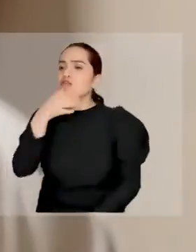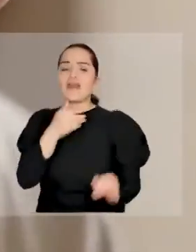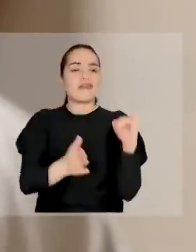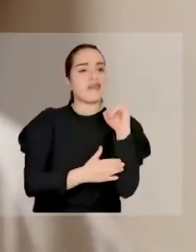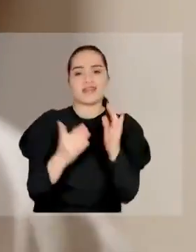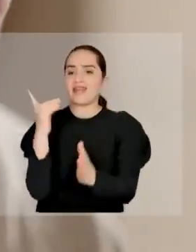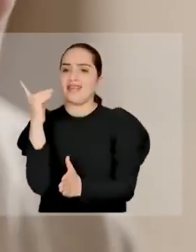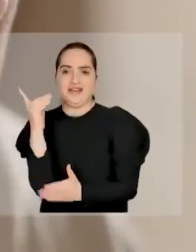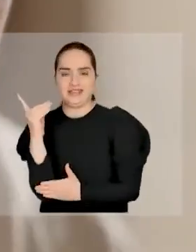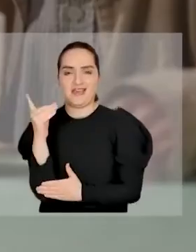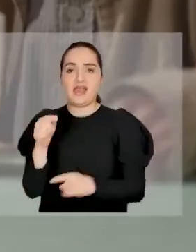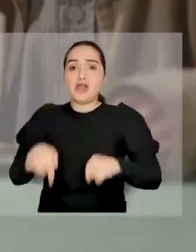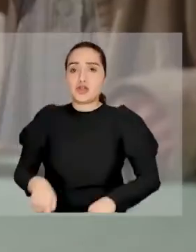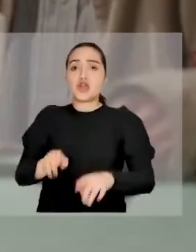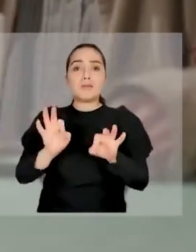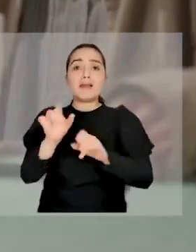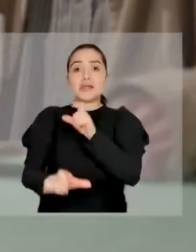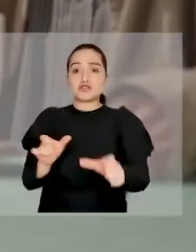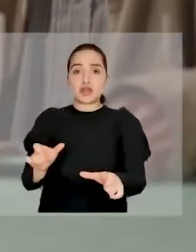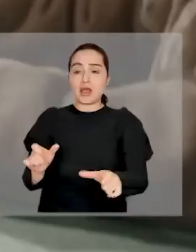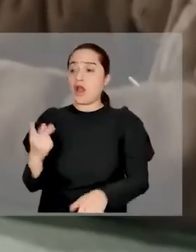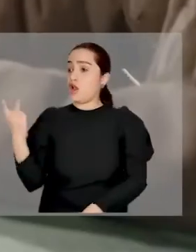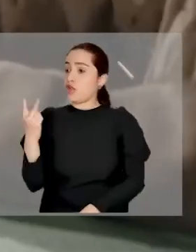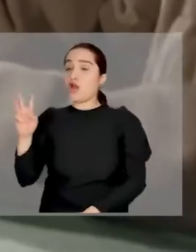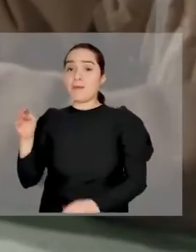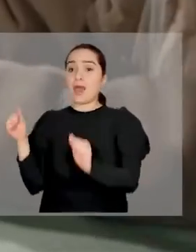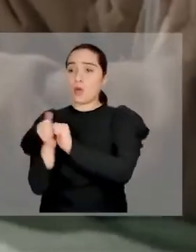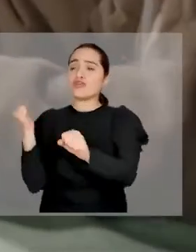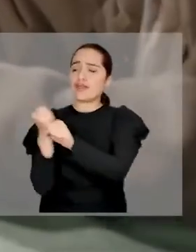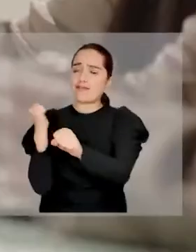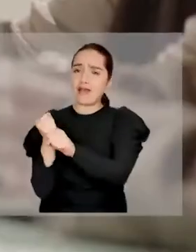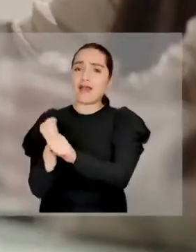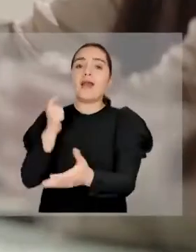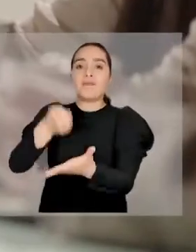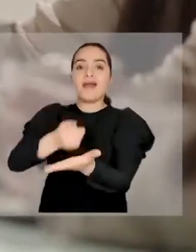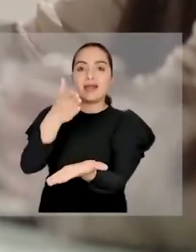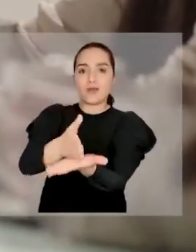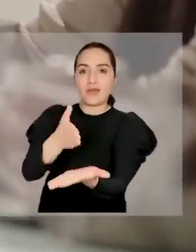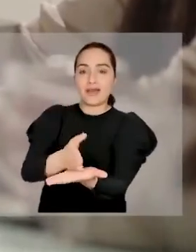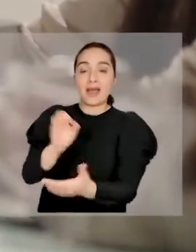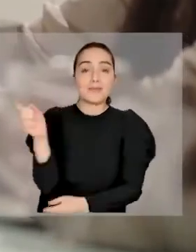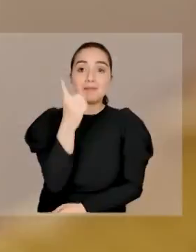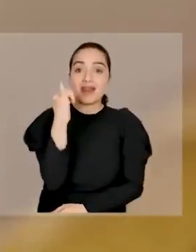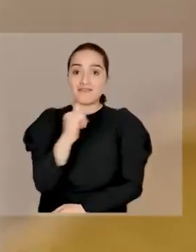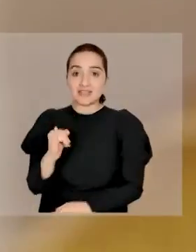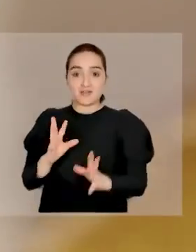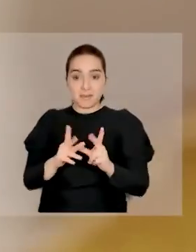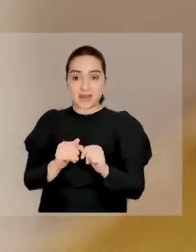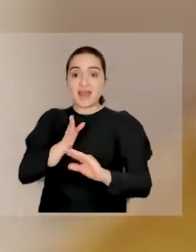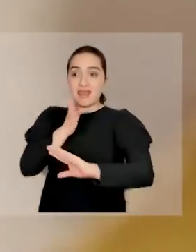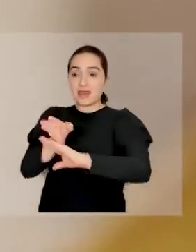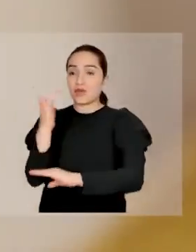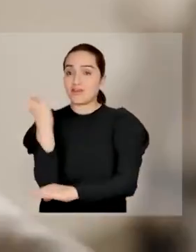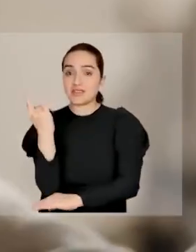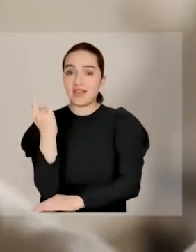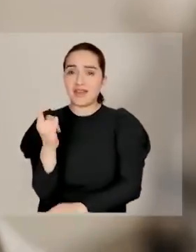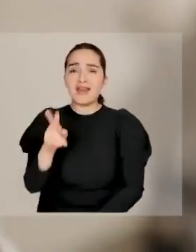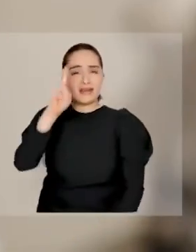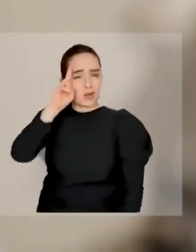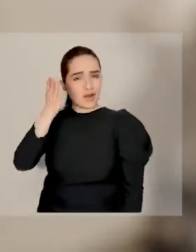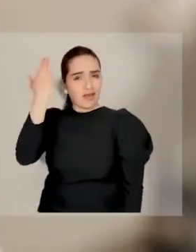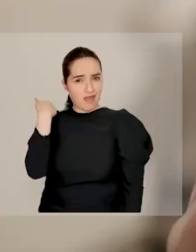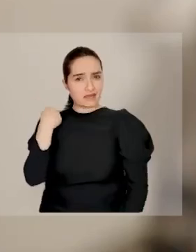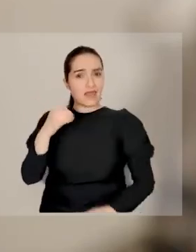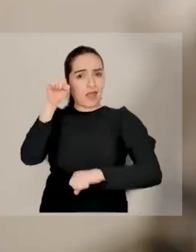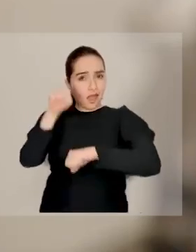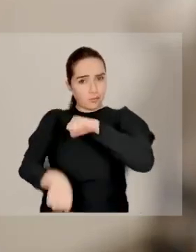hay gente común y corriente. Pero papá, entonces... Pero nada. Con su mamá nos hemos sacado la cresta para que ustedes puedan estudiar en el colegio subvencionado y ser la primera